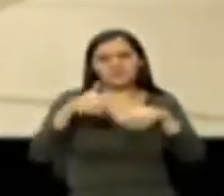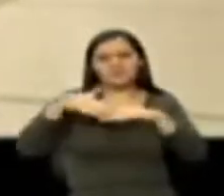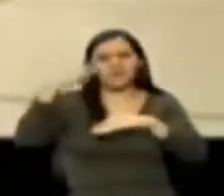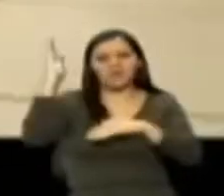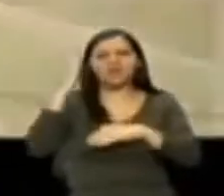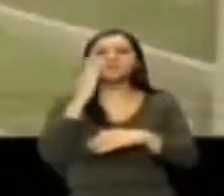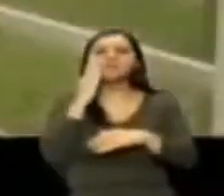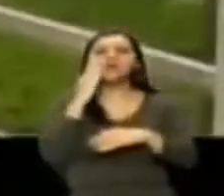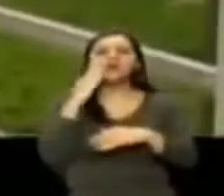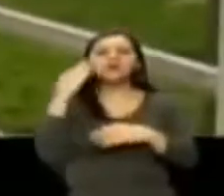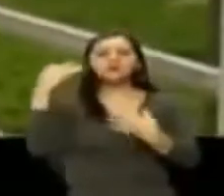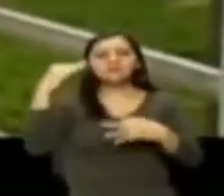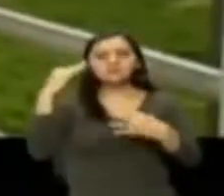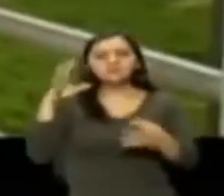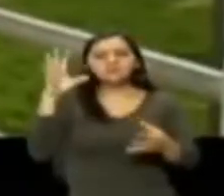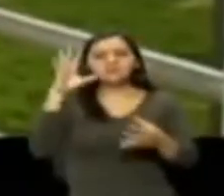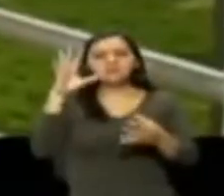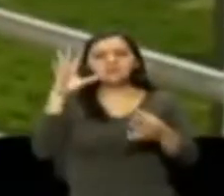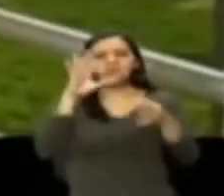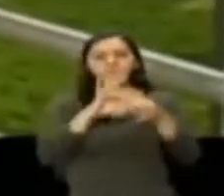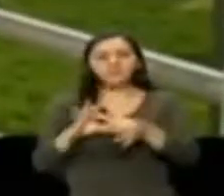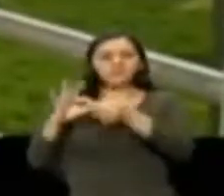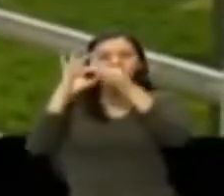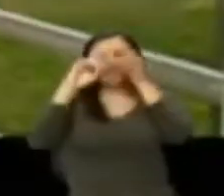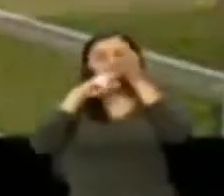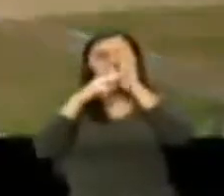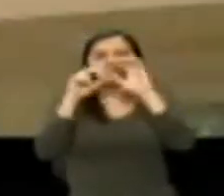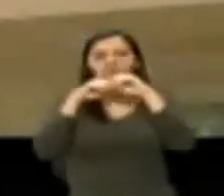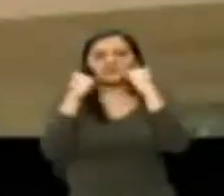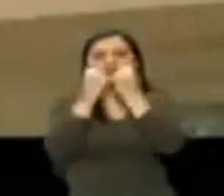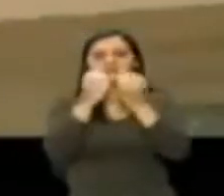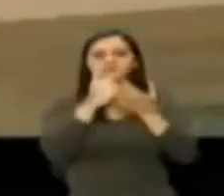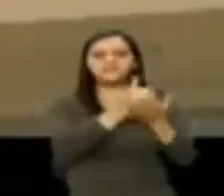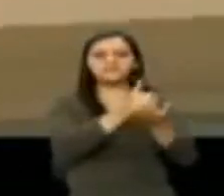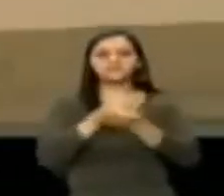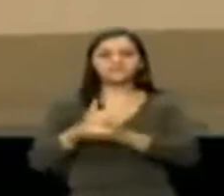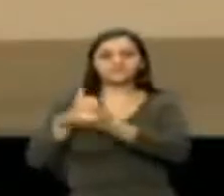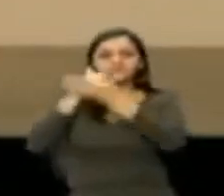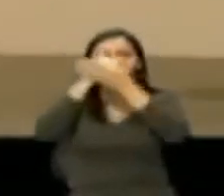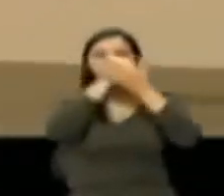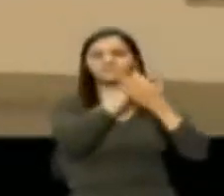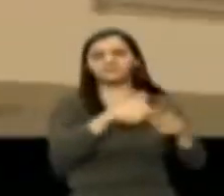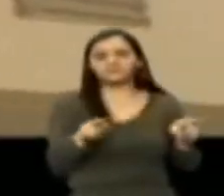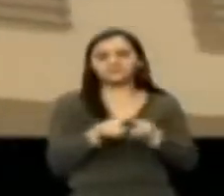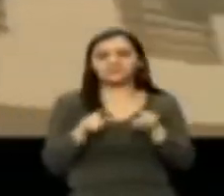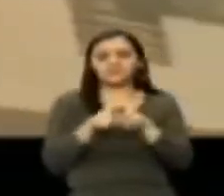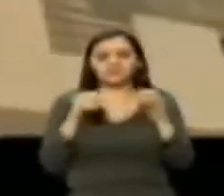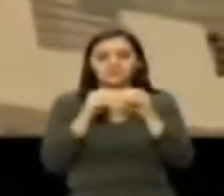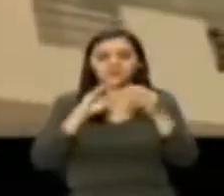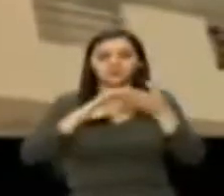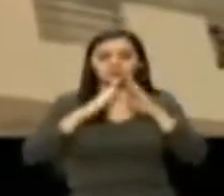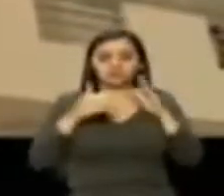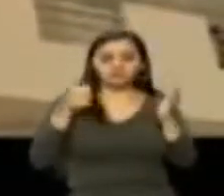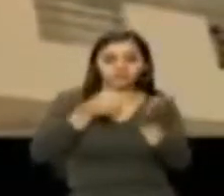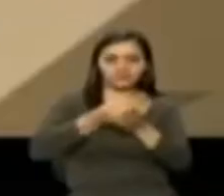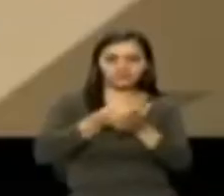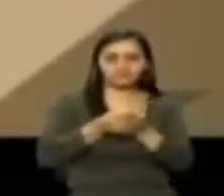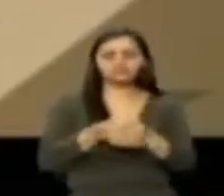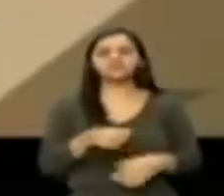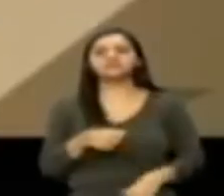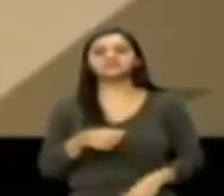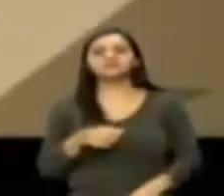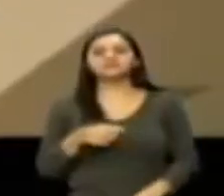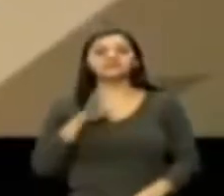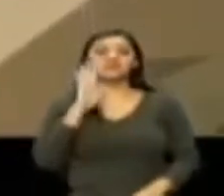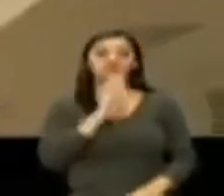madres solteras. Entonces son círculos virtuosos de dinamismo económico, de actividad y sobre todo de educación. Entonces esa es la